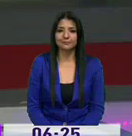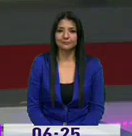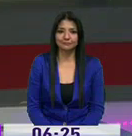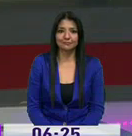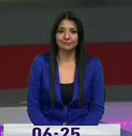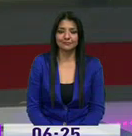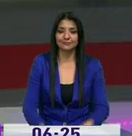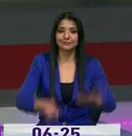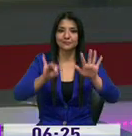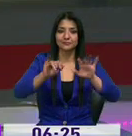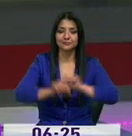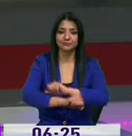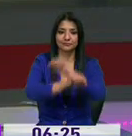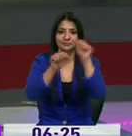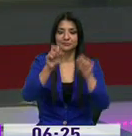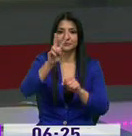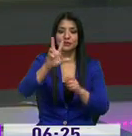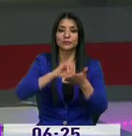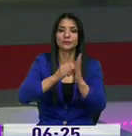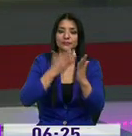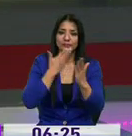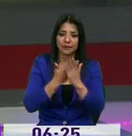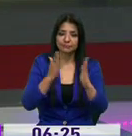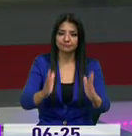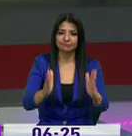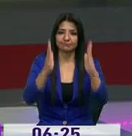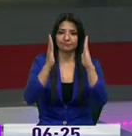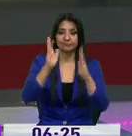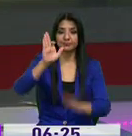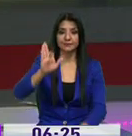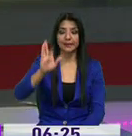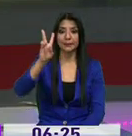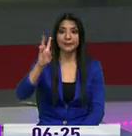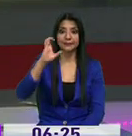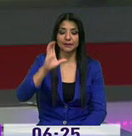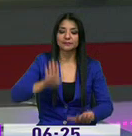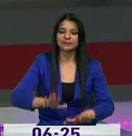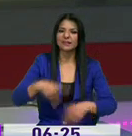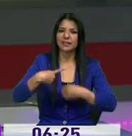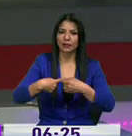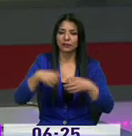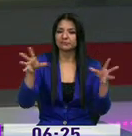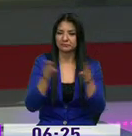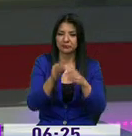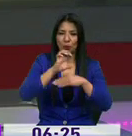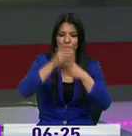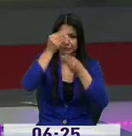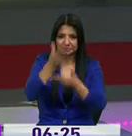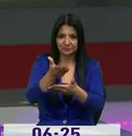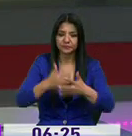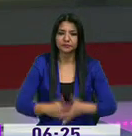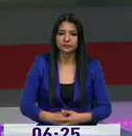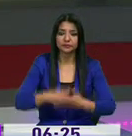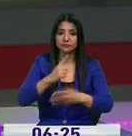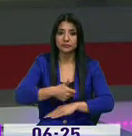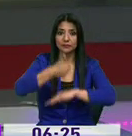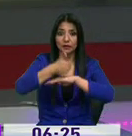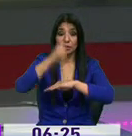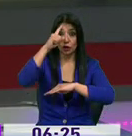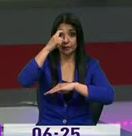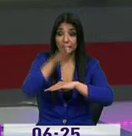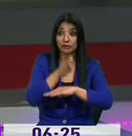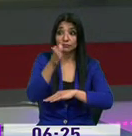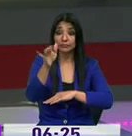de 25 de la mañana gracias por acompañarnos a nacional de televicentro desde quitó para todo el país autoridades del gobierno realizaron ibarra la